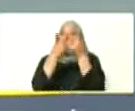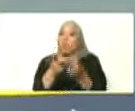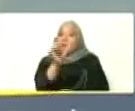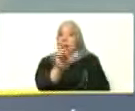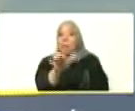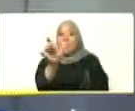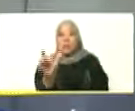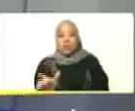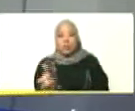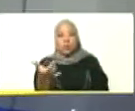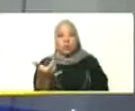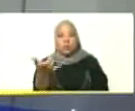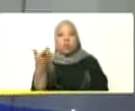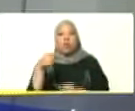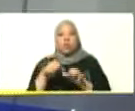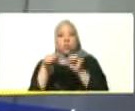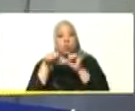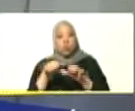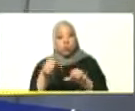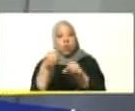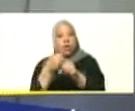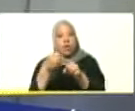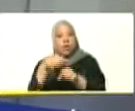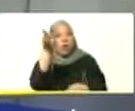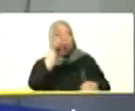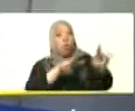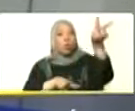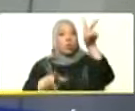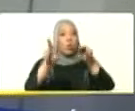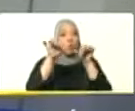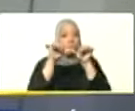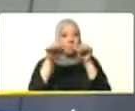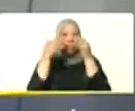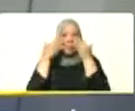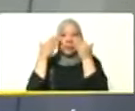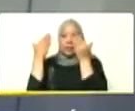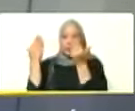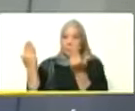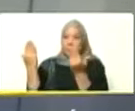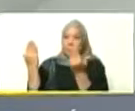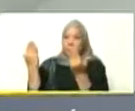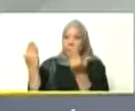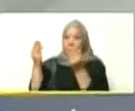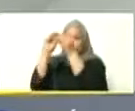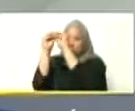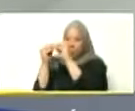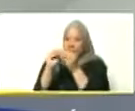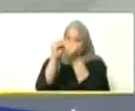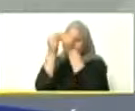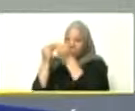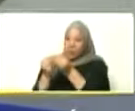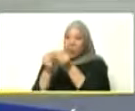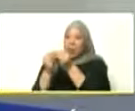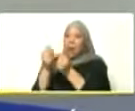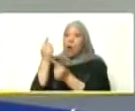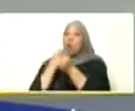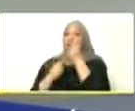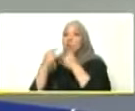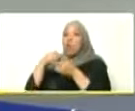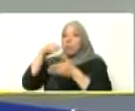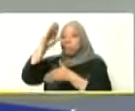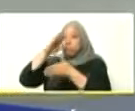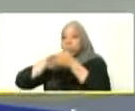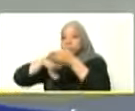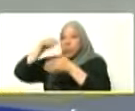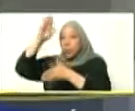estamos viendo. Vamos a seguir haciendo el recorrido para que usted pueda ver cómo hemos venido recuperando en pintura, en